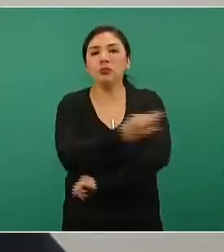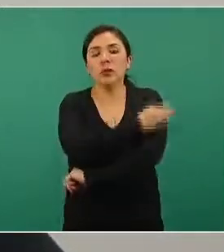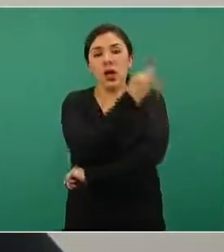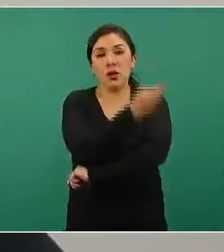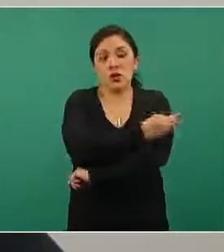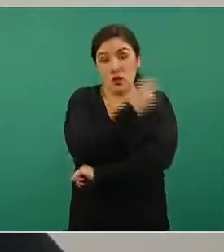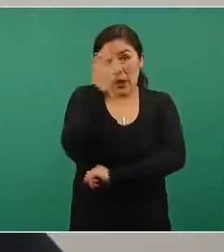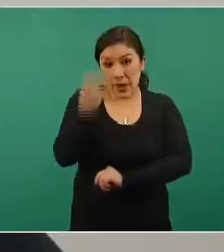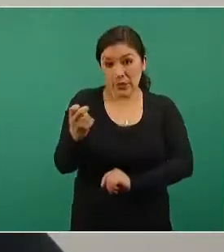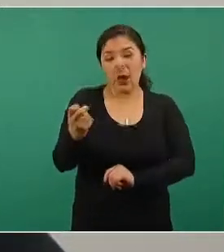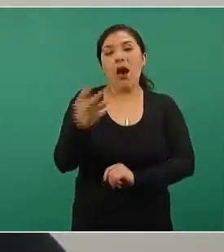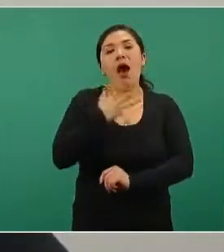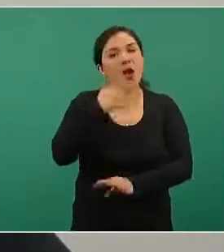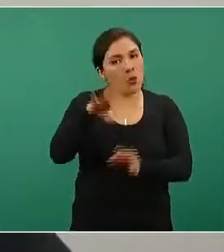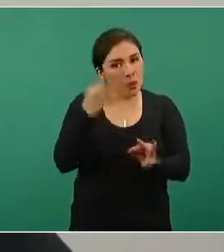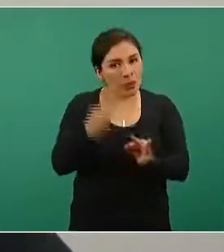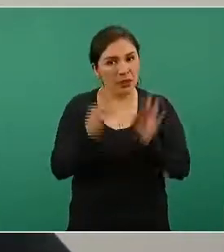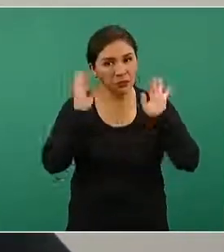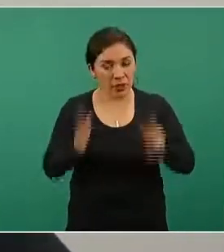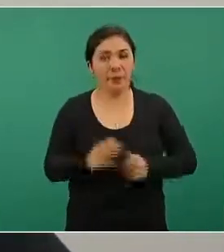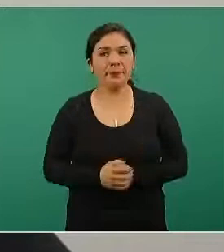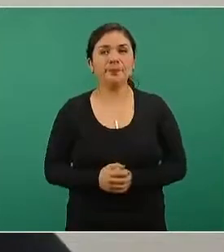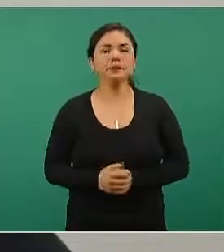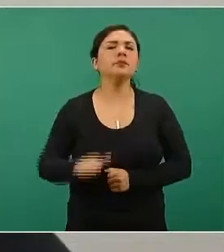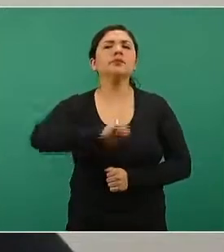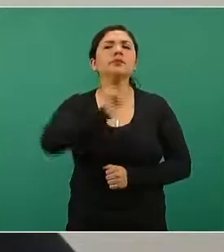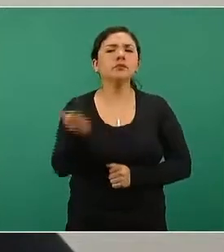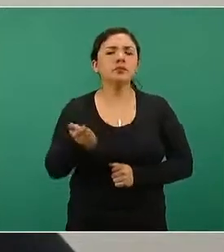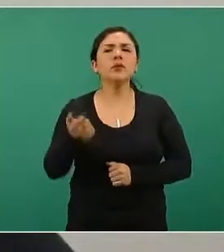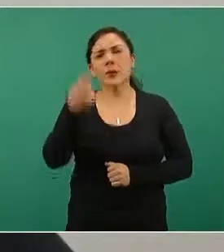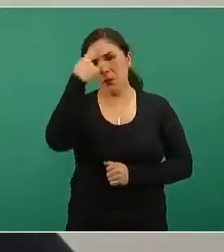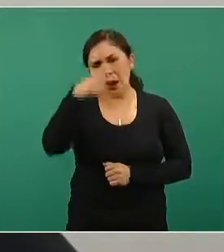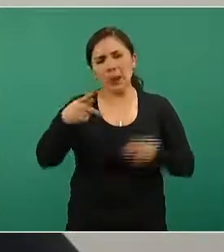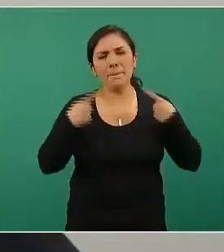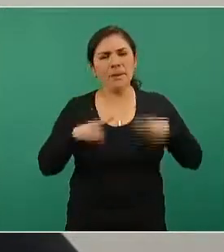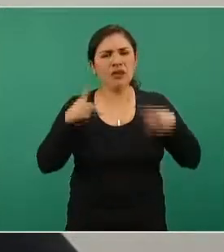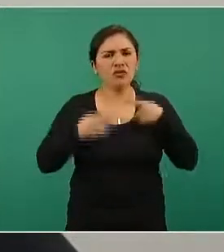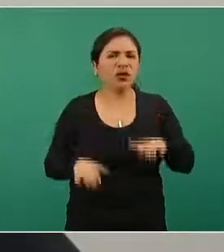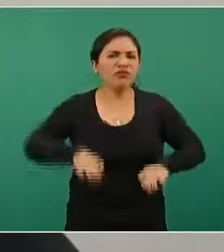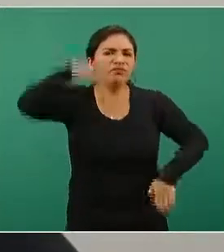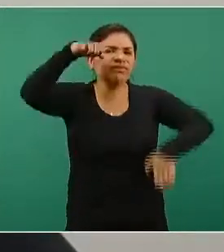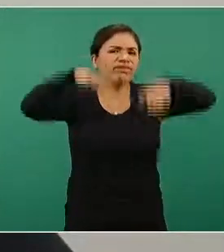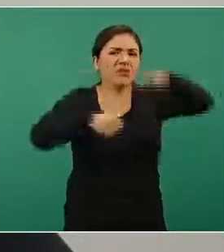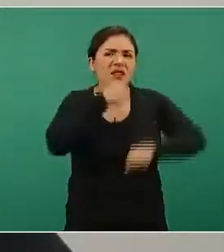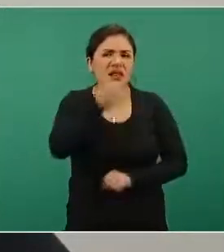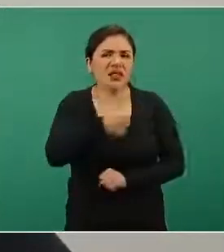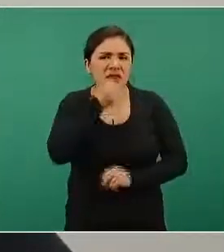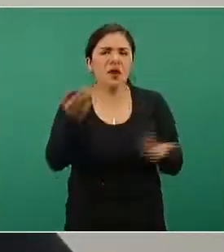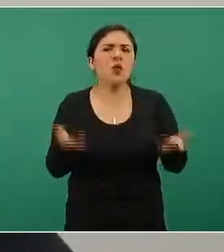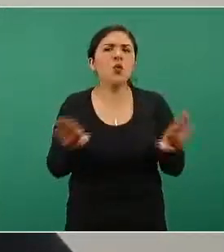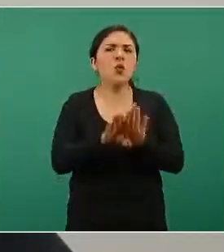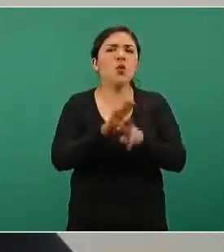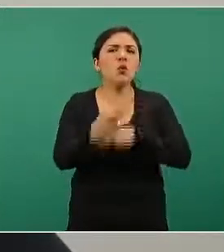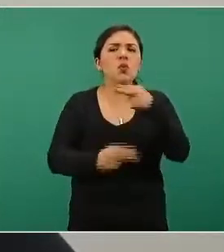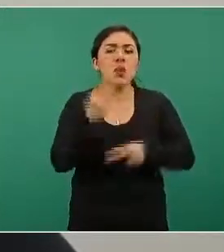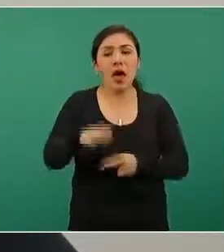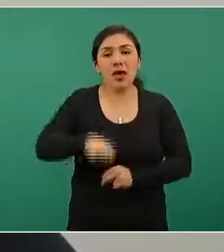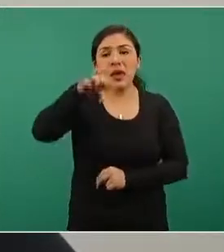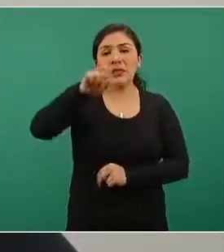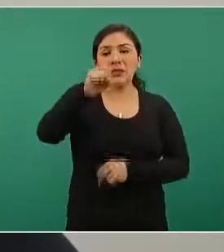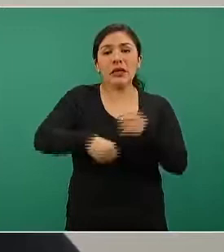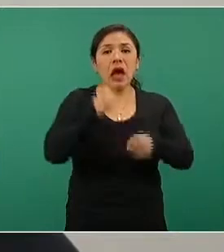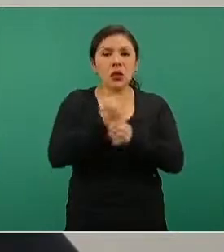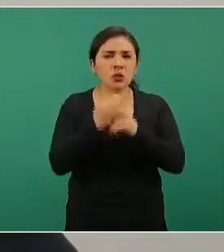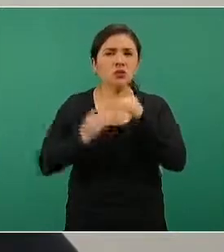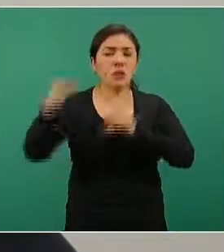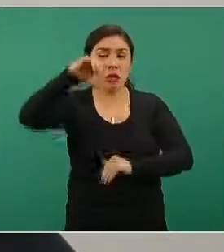tanto tienen su esquema completo. ¿Cómo va el avance de las personas adultas mayores de 60 años y más para el día de